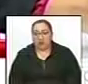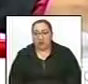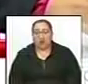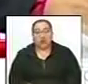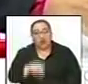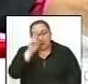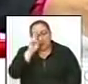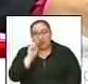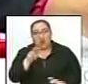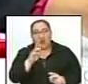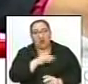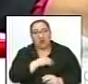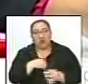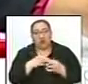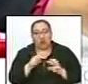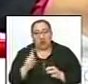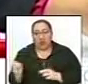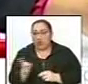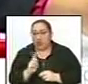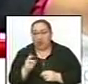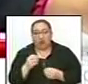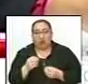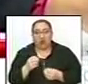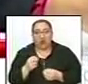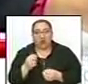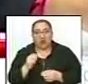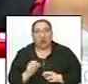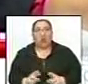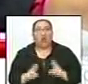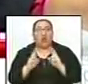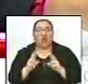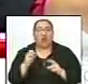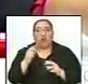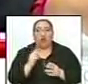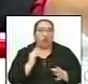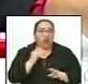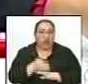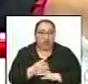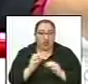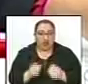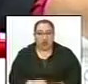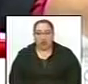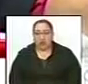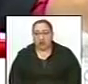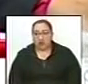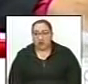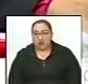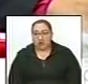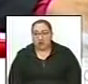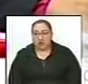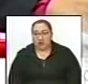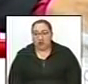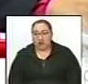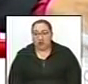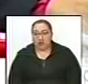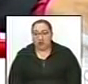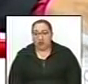al Ministerio Público, y no porque, y ojalá que el populismo no llegue al Congreso, y está bien donde